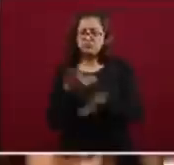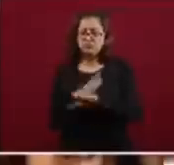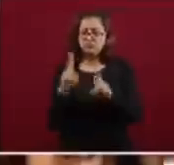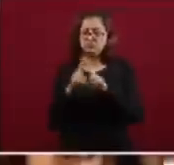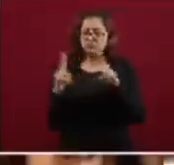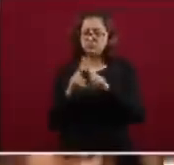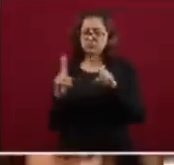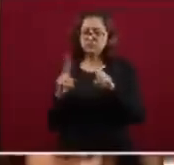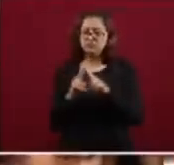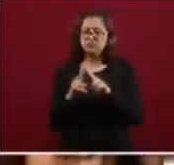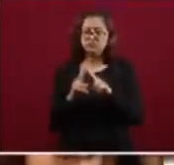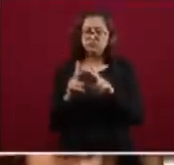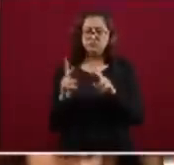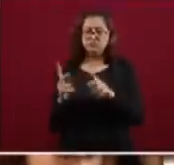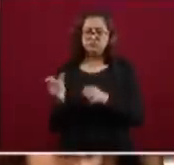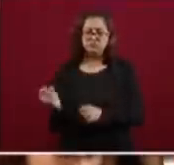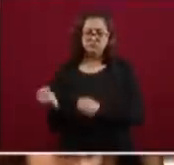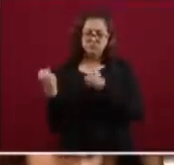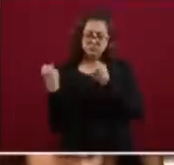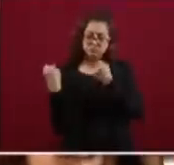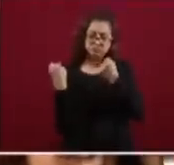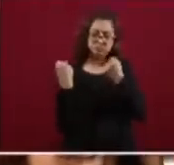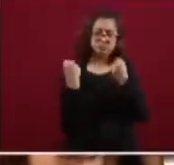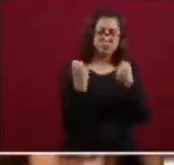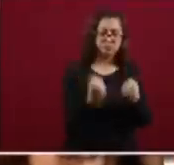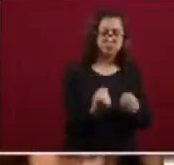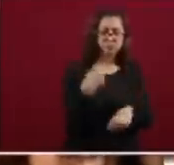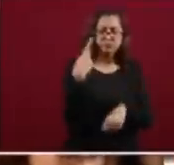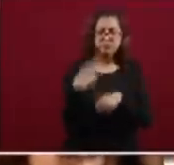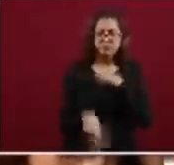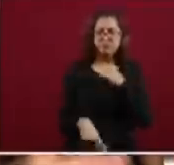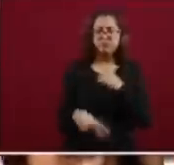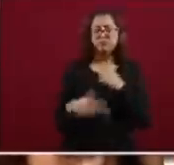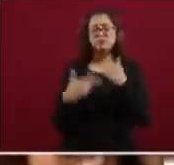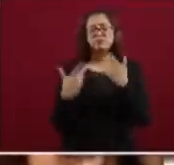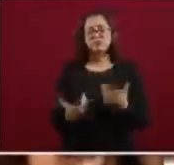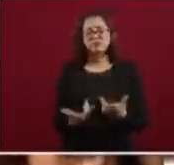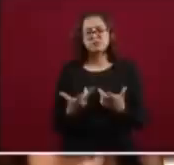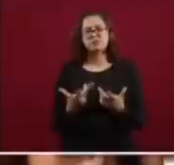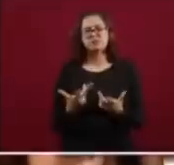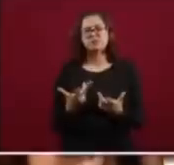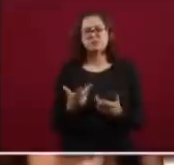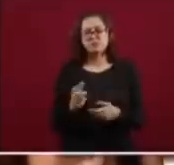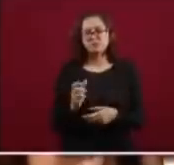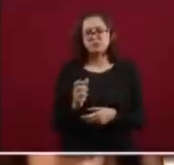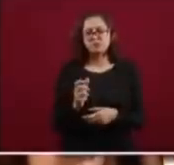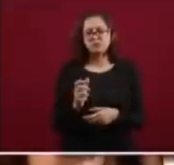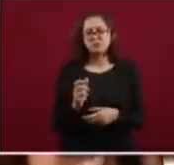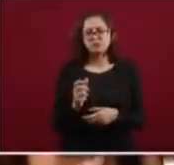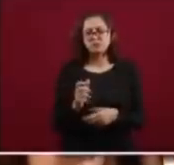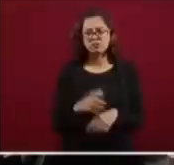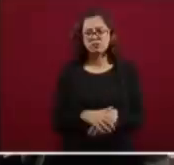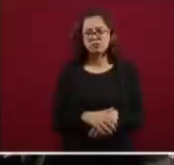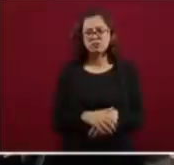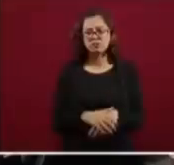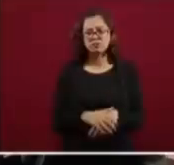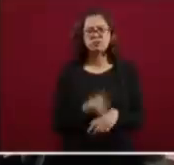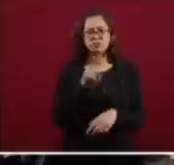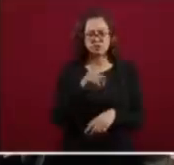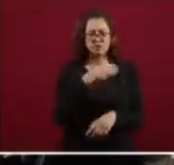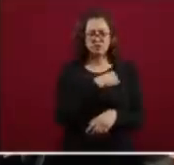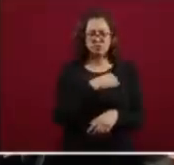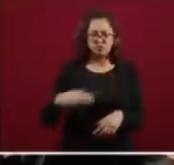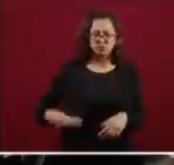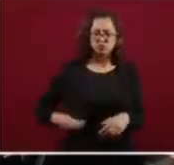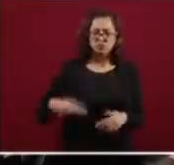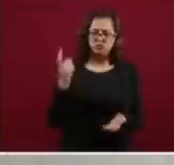camioneta pick-up con todos los riesgos que esto implica presidente y a pesar de que paga a los municipios